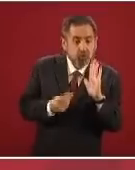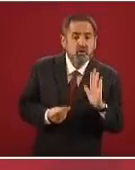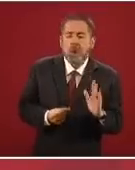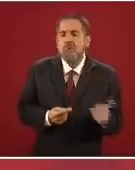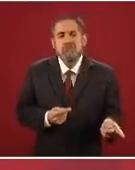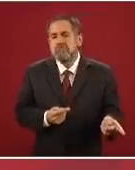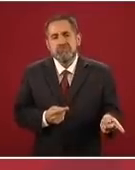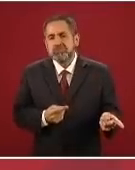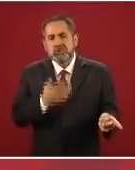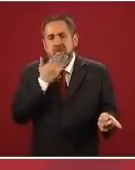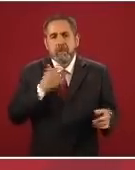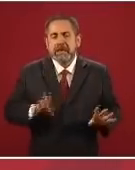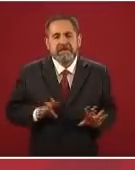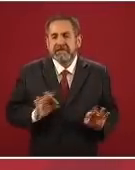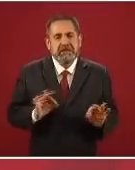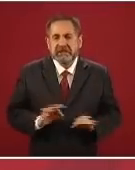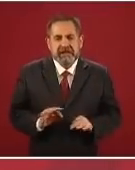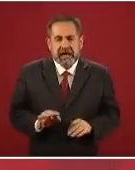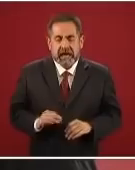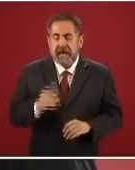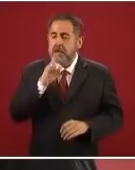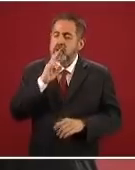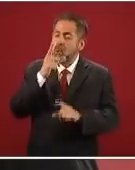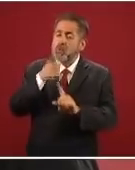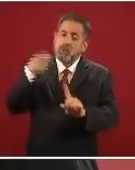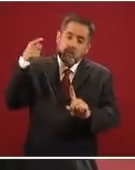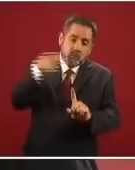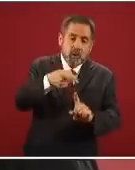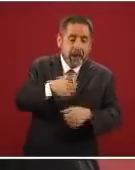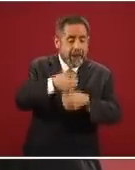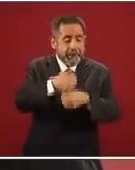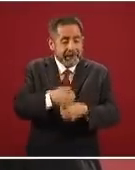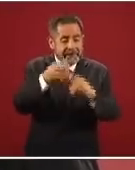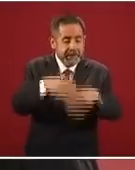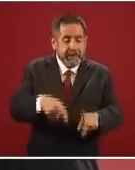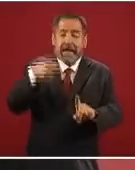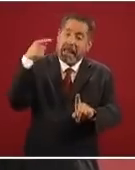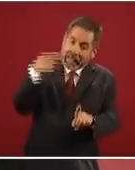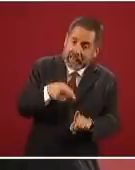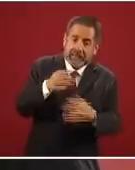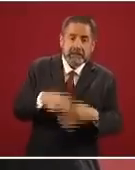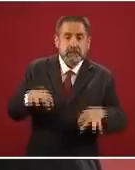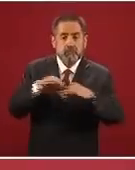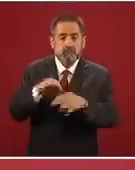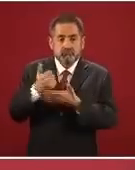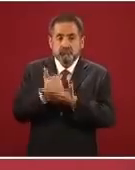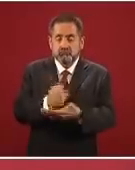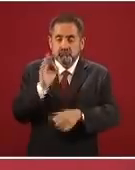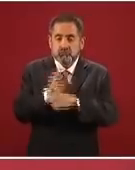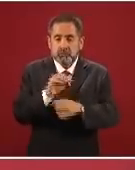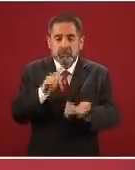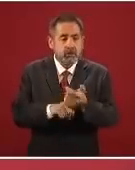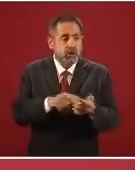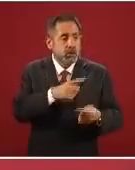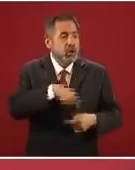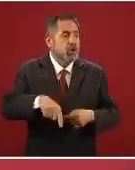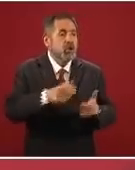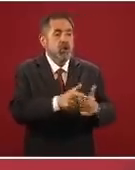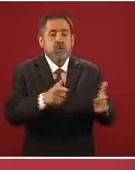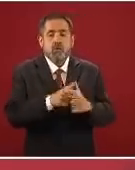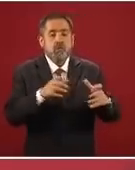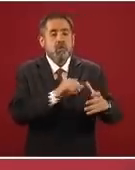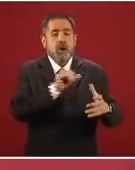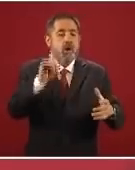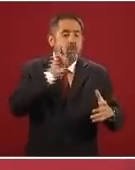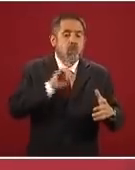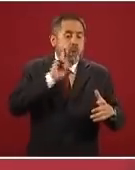Nosotros tenemos una sola prioridad, las víctimas, y en este caso específico, un grupo vulnerable que son las